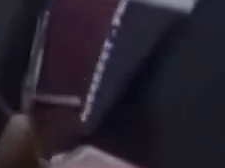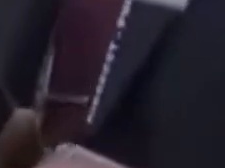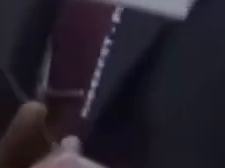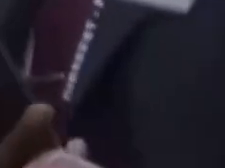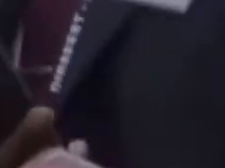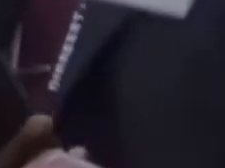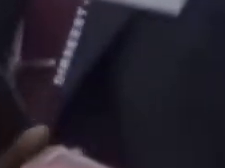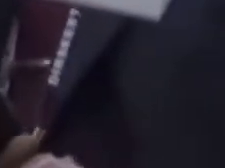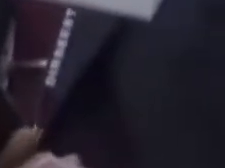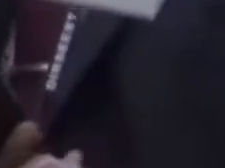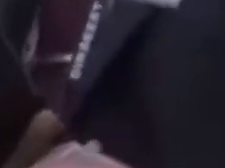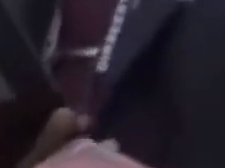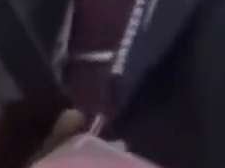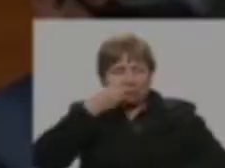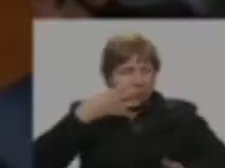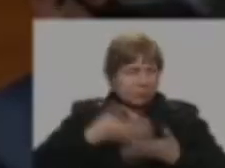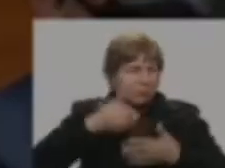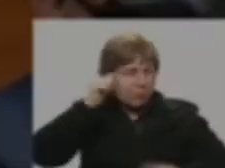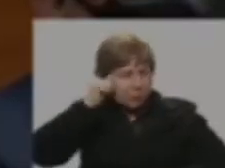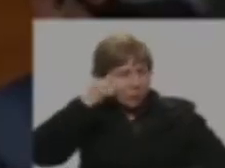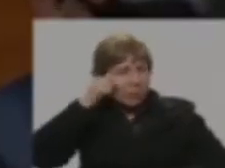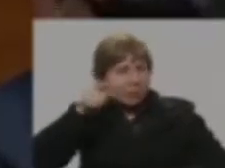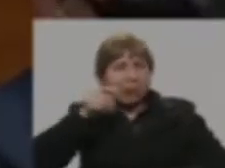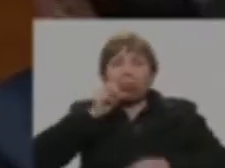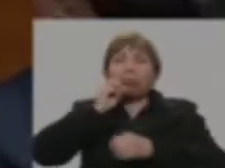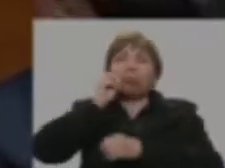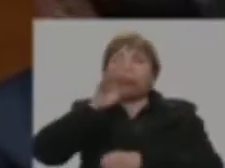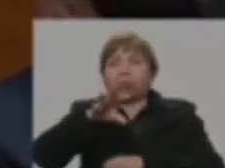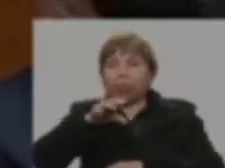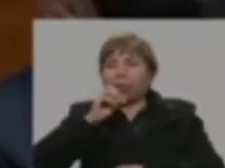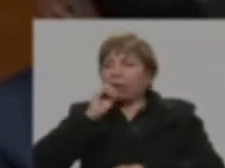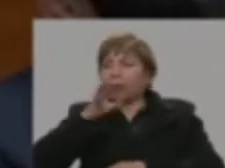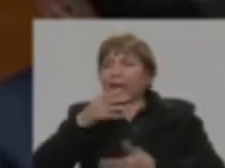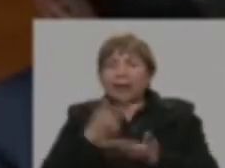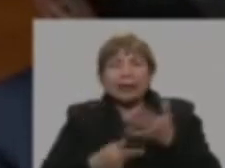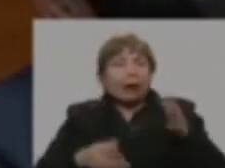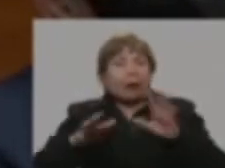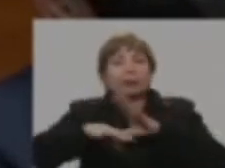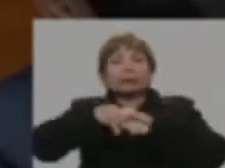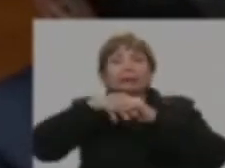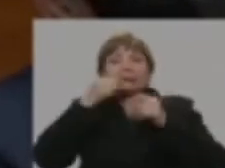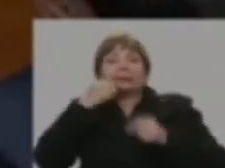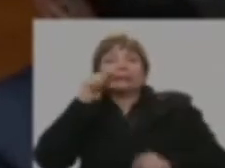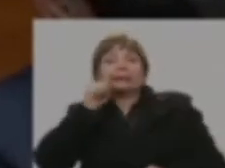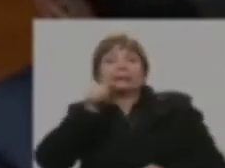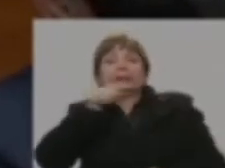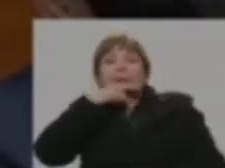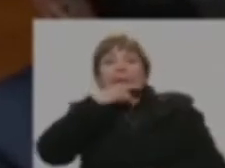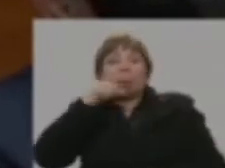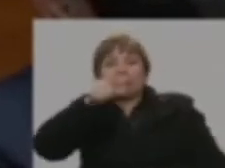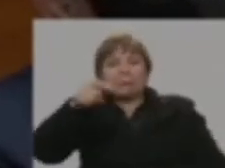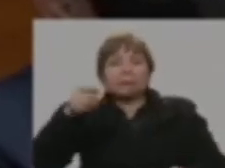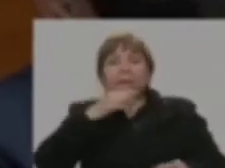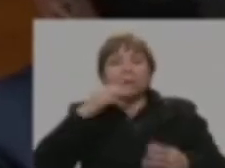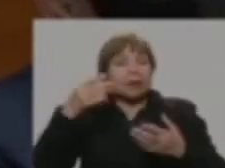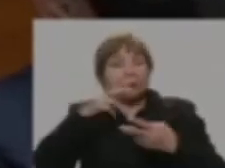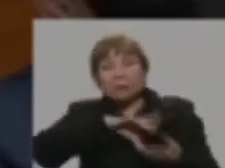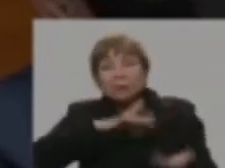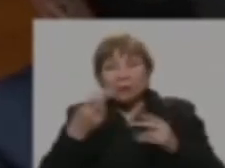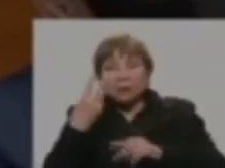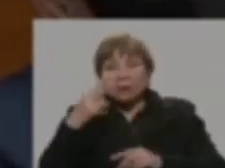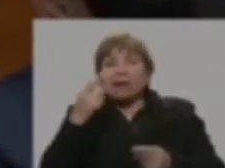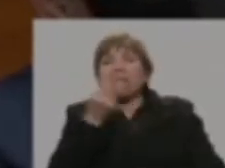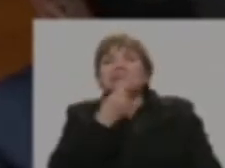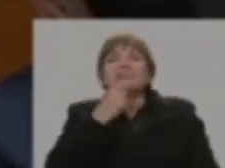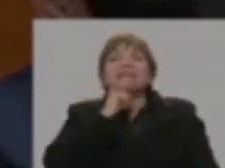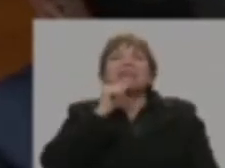muy agresiva de su parte. Las insulta o incluso es capaz de decirle a una mujer viuda que